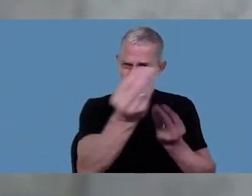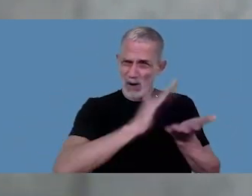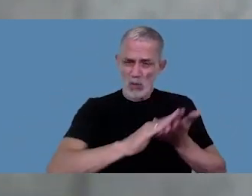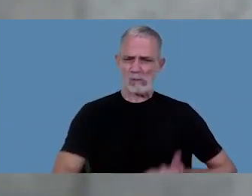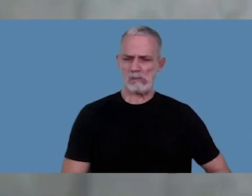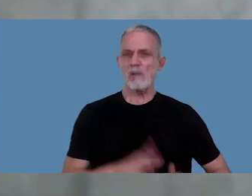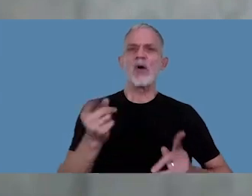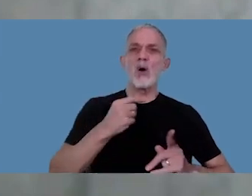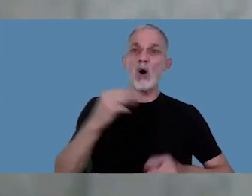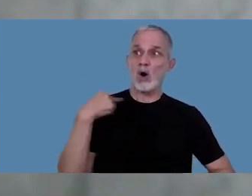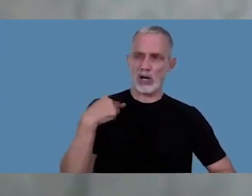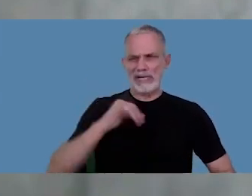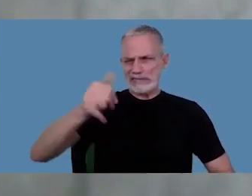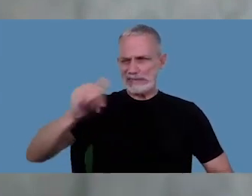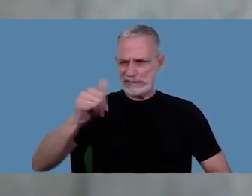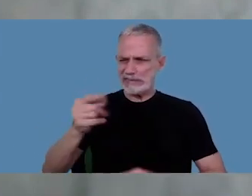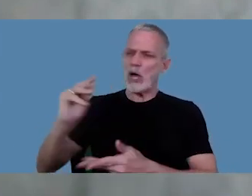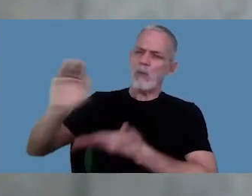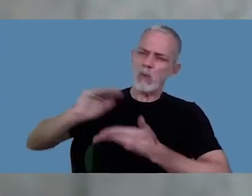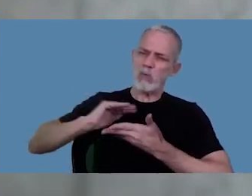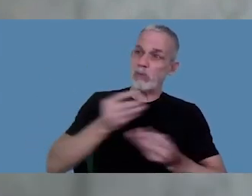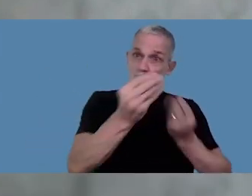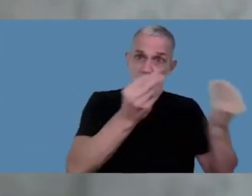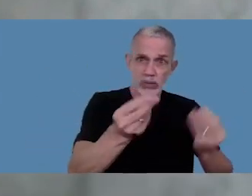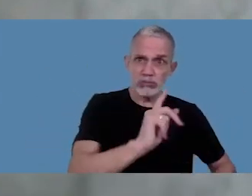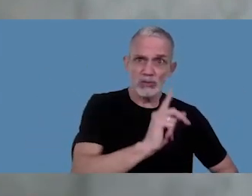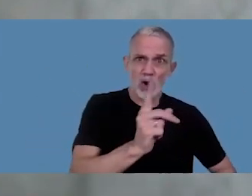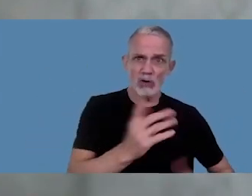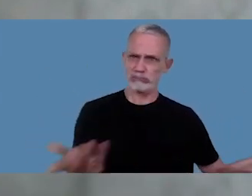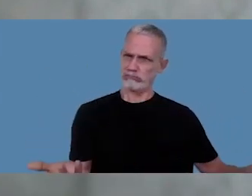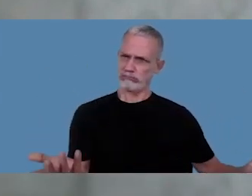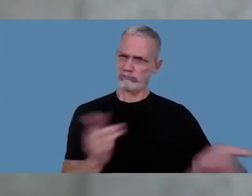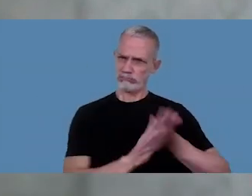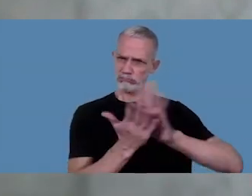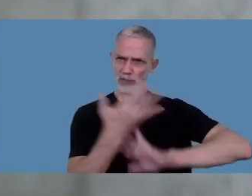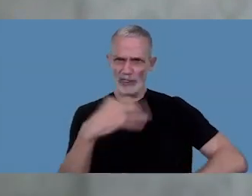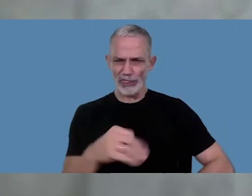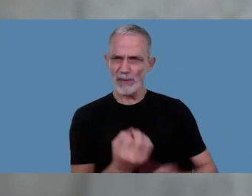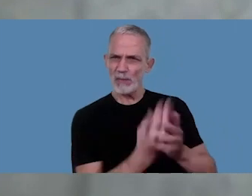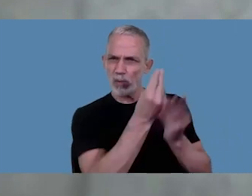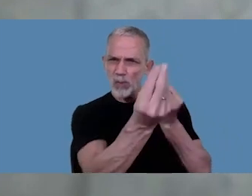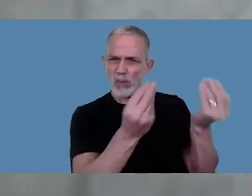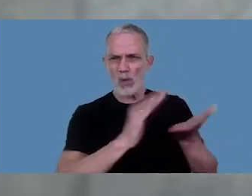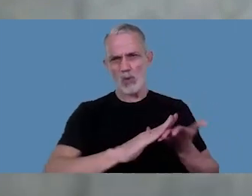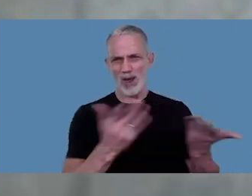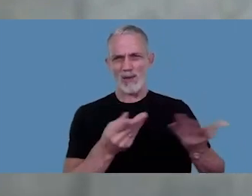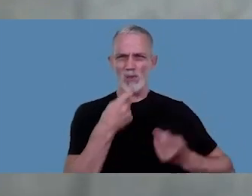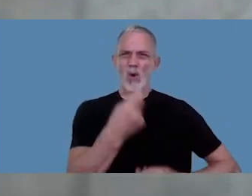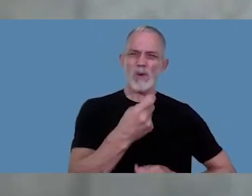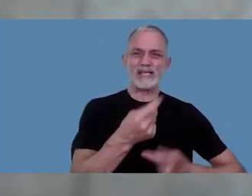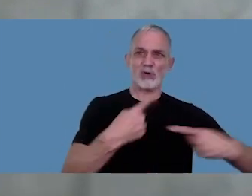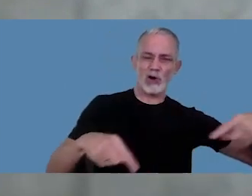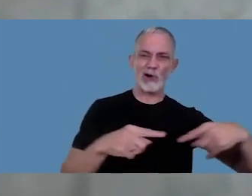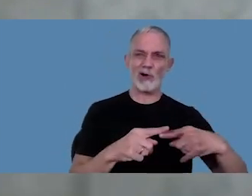tomaban todos beneficios, pero no otorgaban nuevo empleo. Y también, obviamente, en materia de seguridad social, recuerden, todos los regímenes de